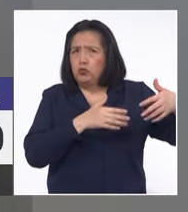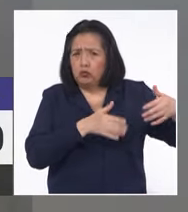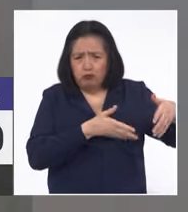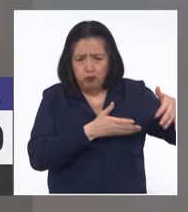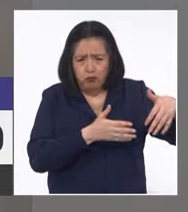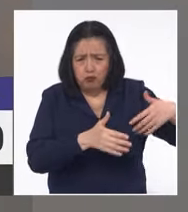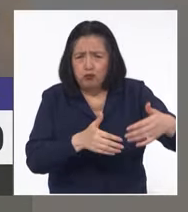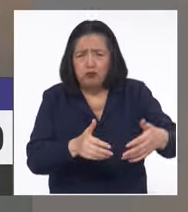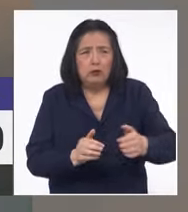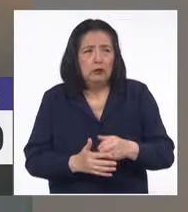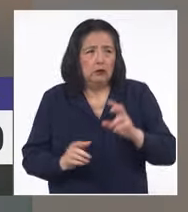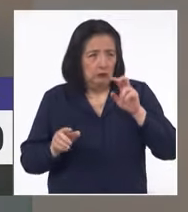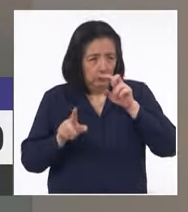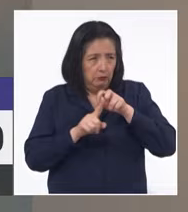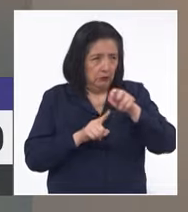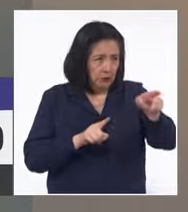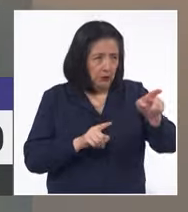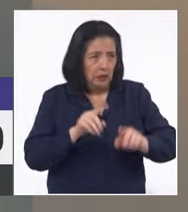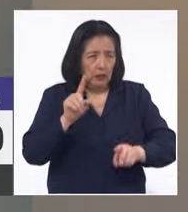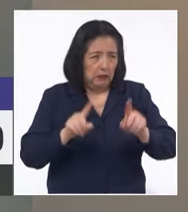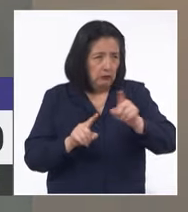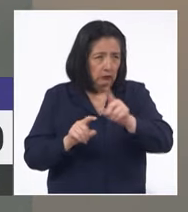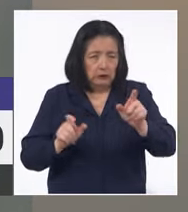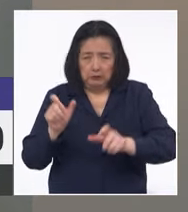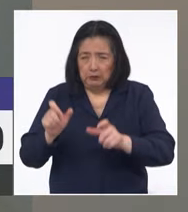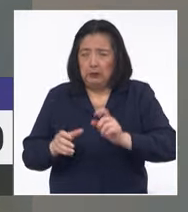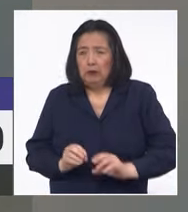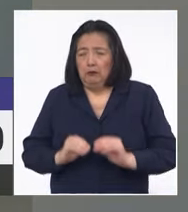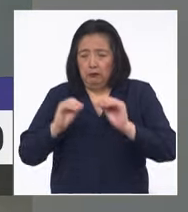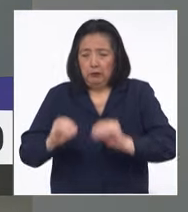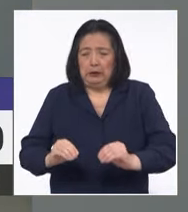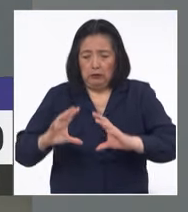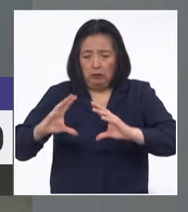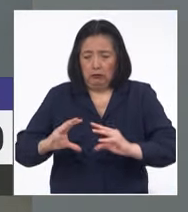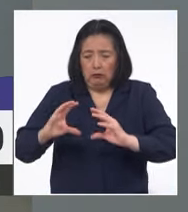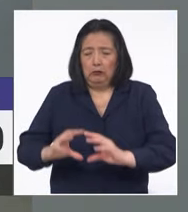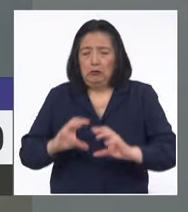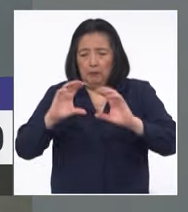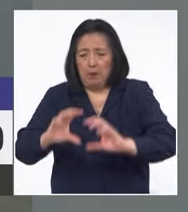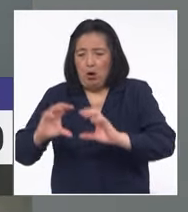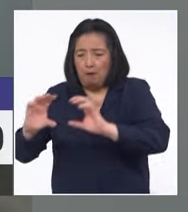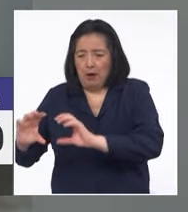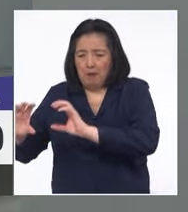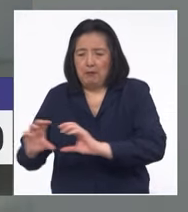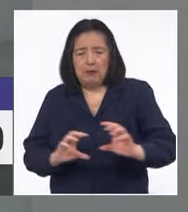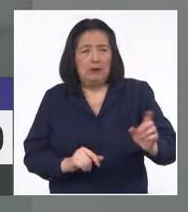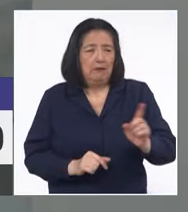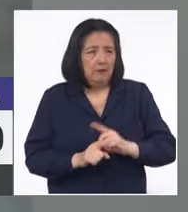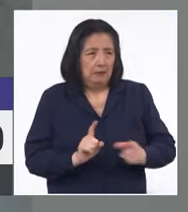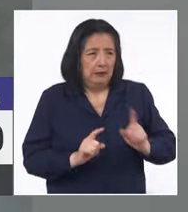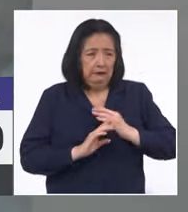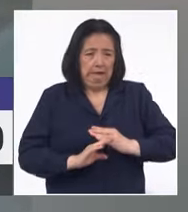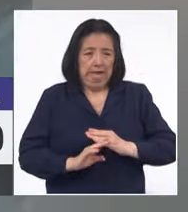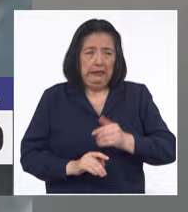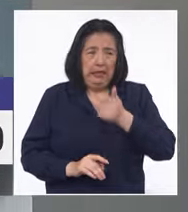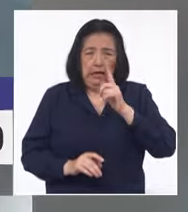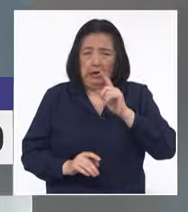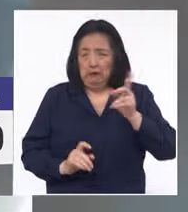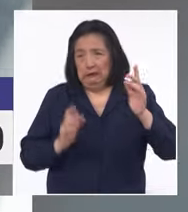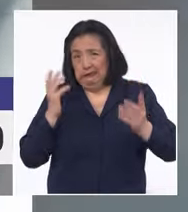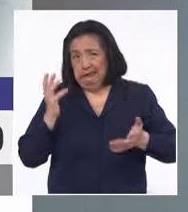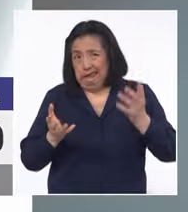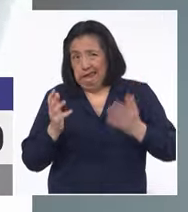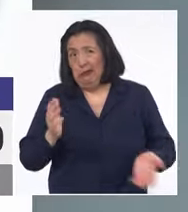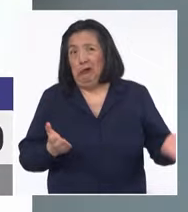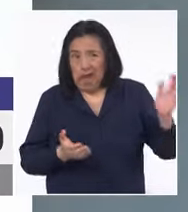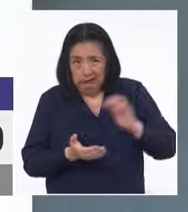calles. Finalmente hemos visto que ya algunos de estos vecinos han colocado sacos en el lugar para evitar que estas aguas, si en caso